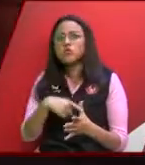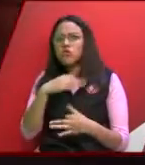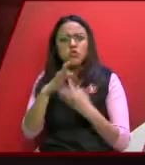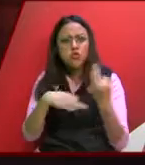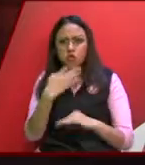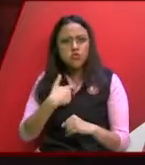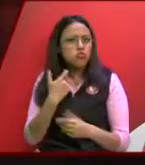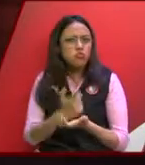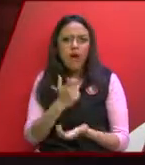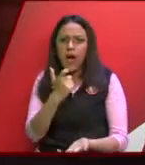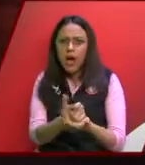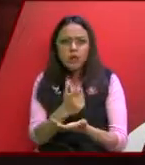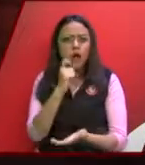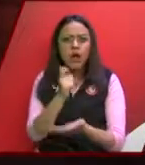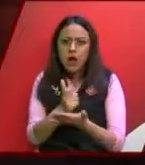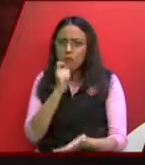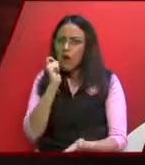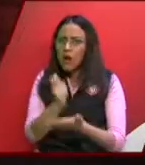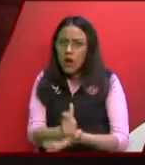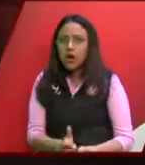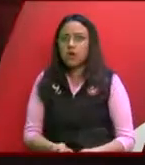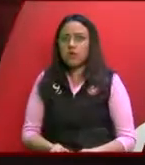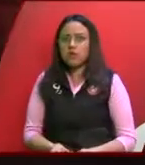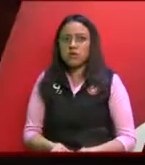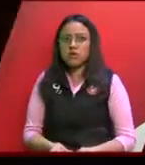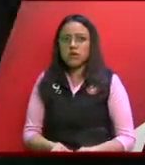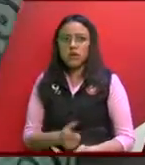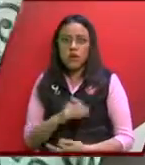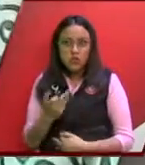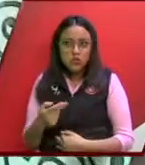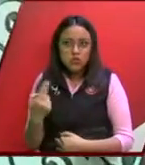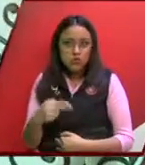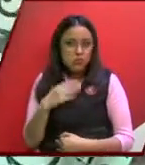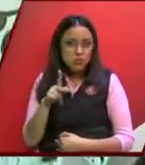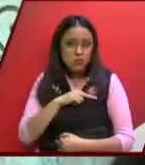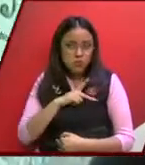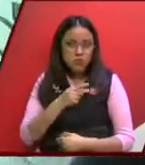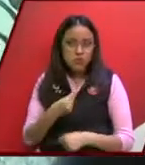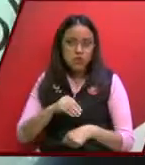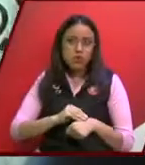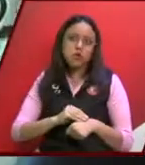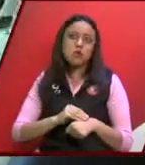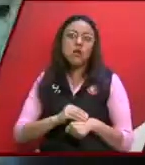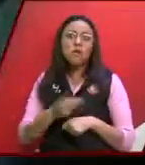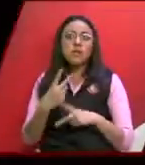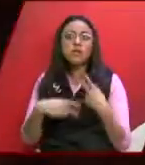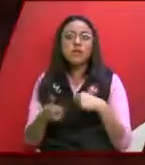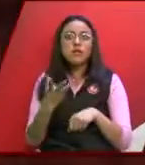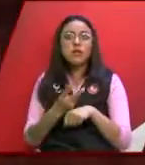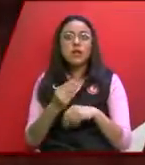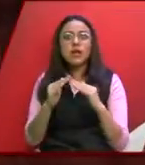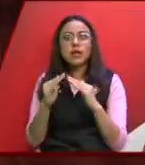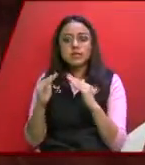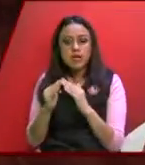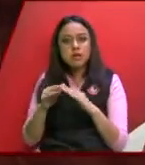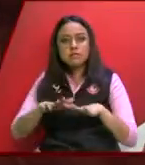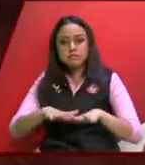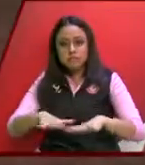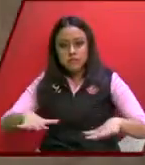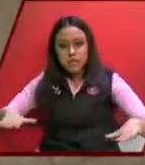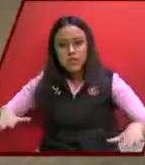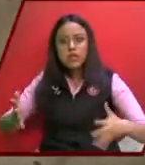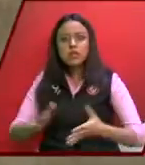todo me vi obligada a ponerlos. Y han hecho reparaciones a la vivienda. Pusimos el piso,